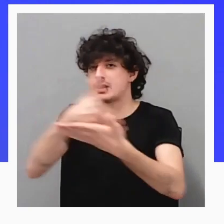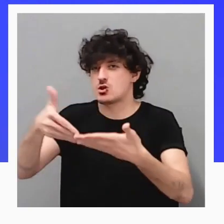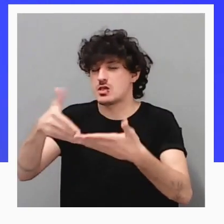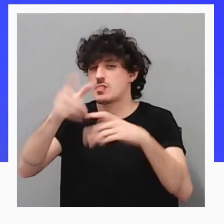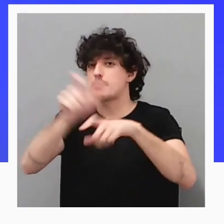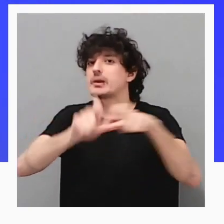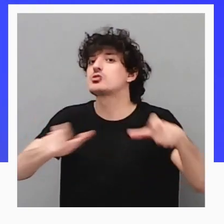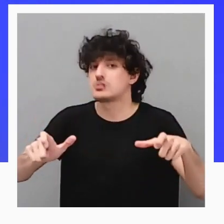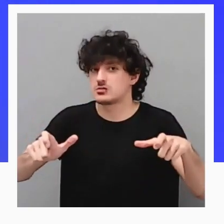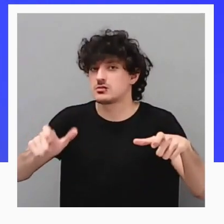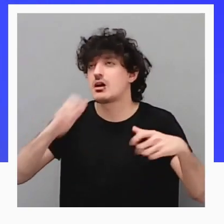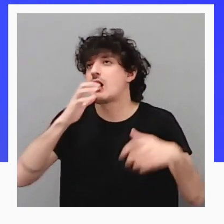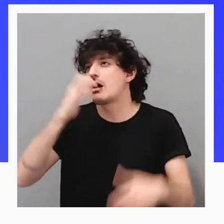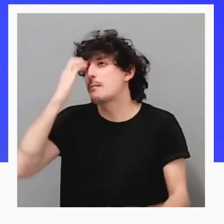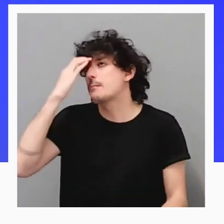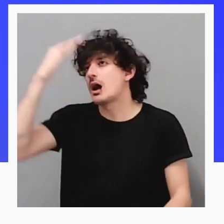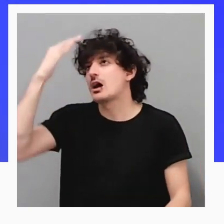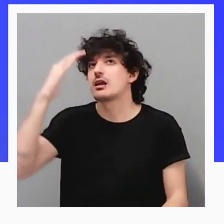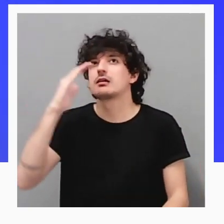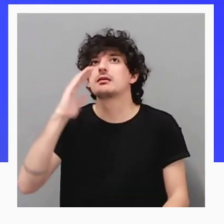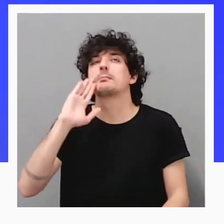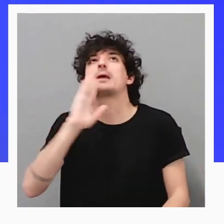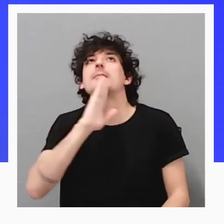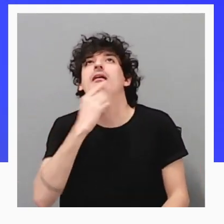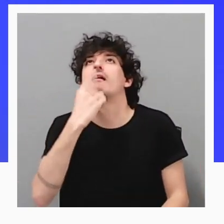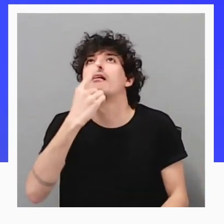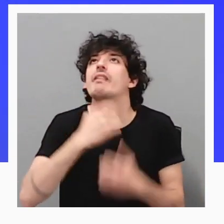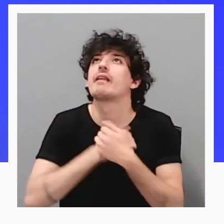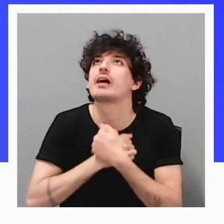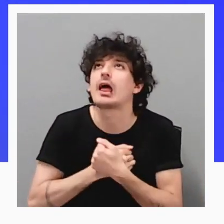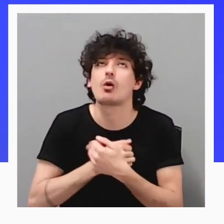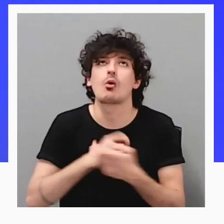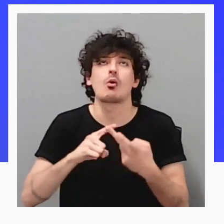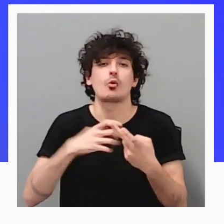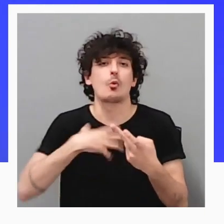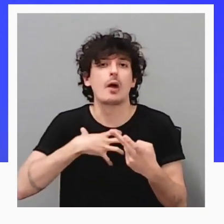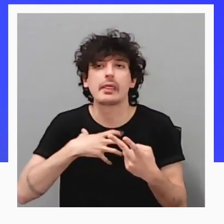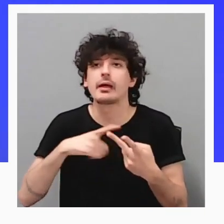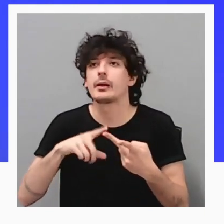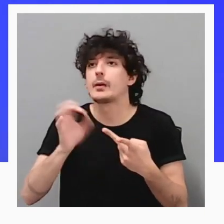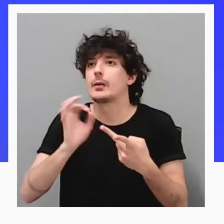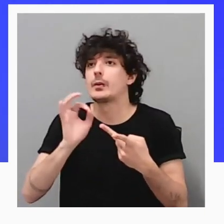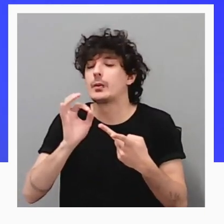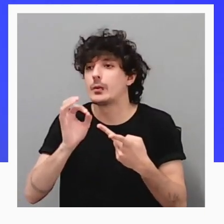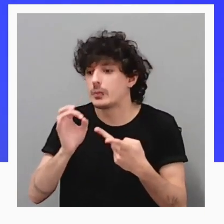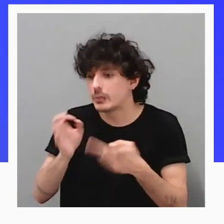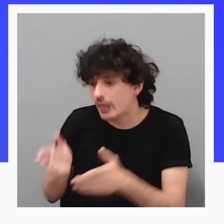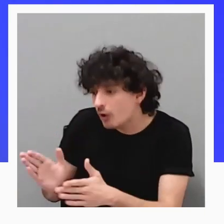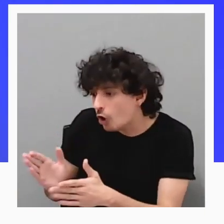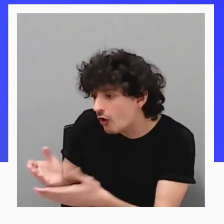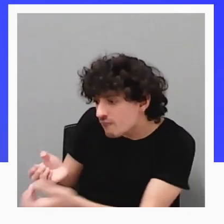no poder decir a tu madre, te quiero, no poder leer información de tu hijo o